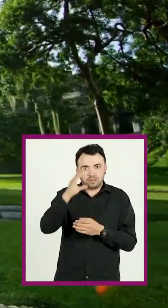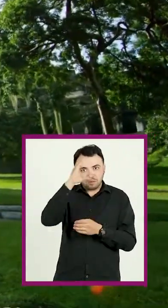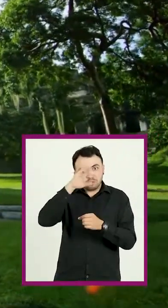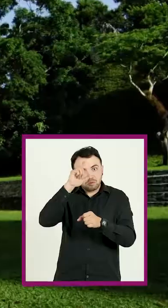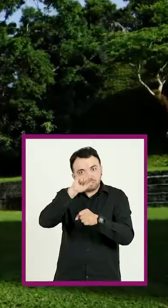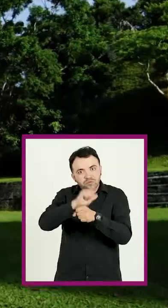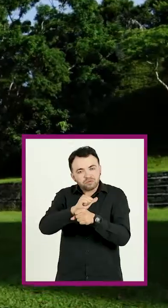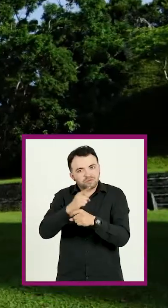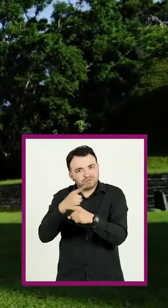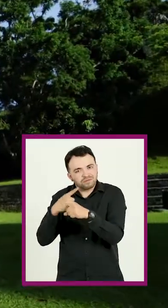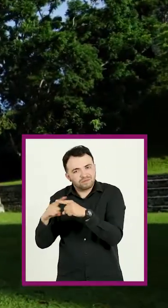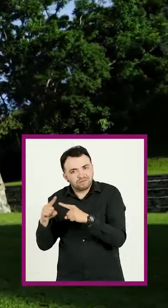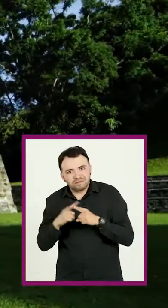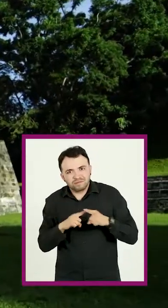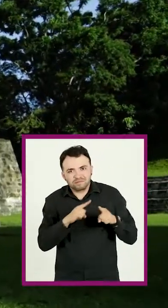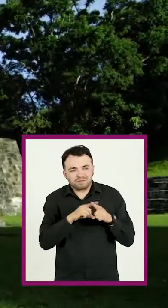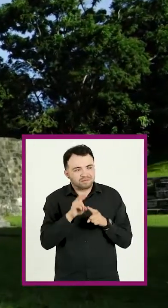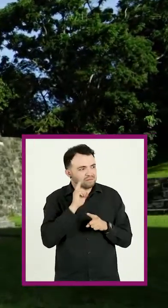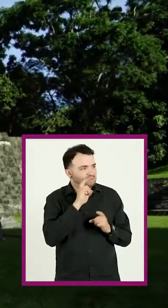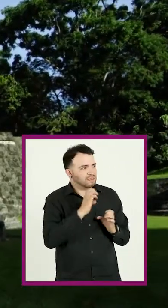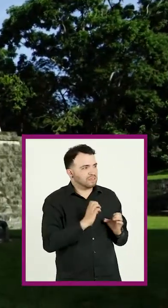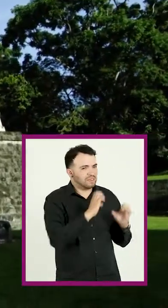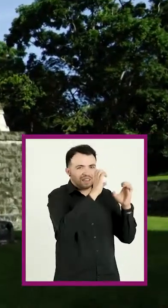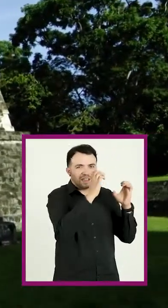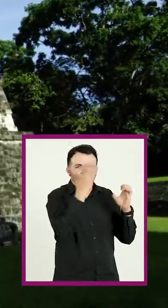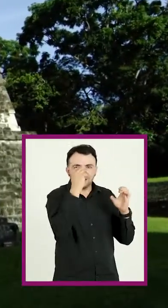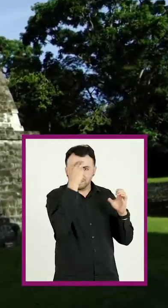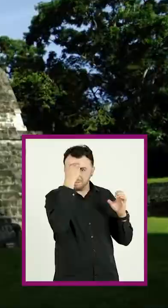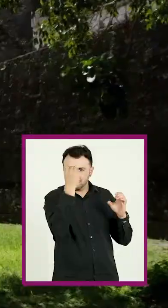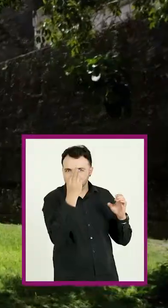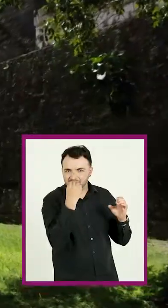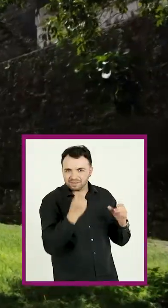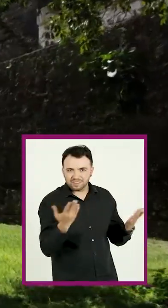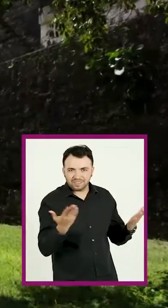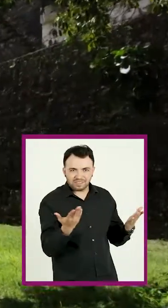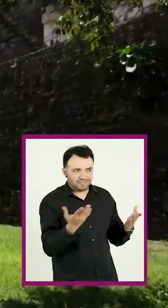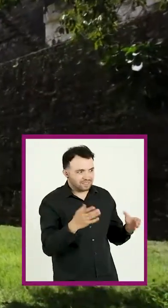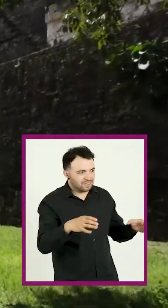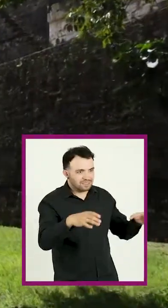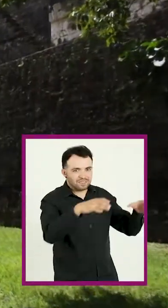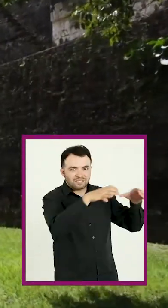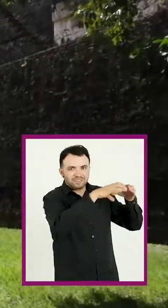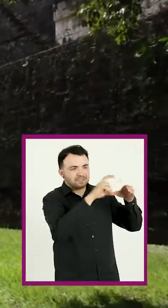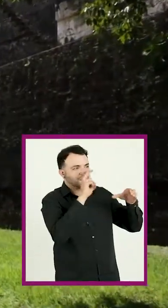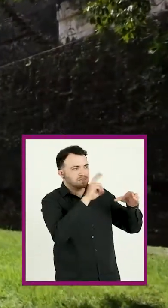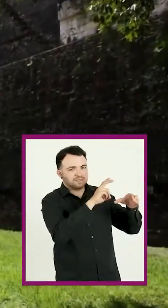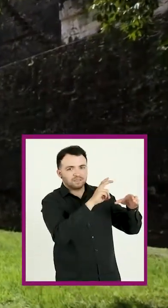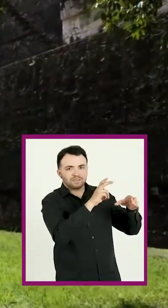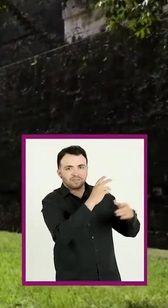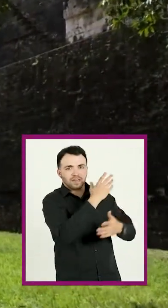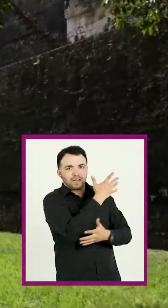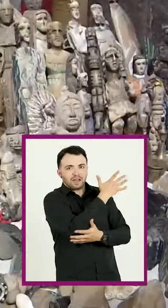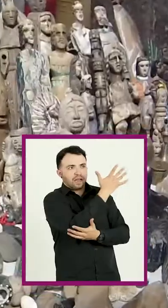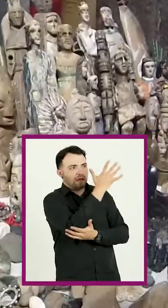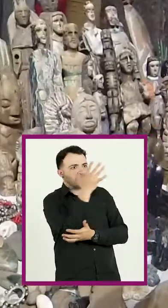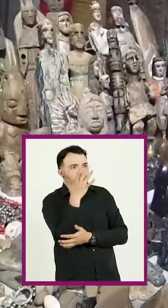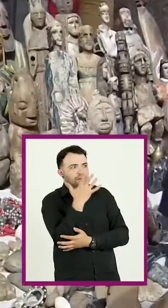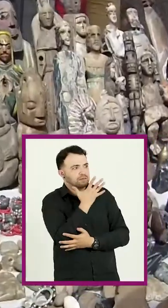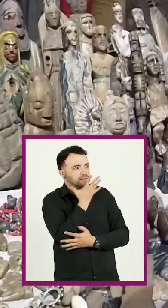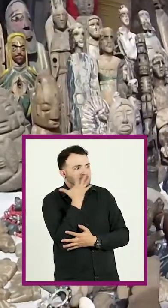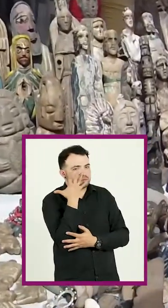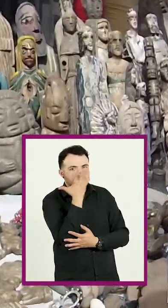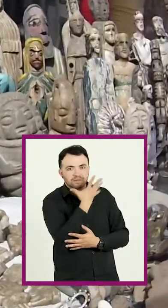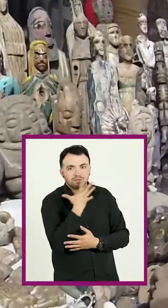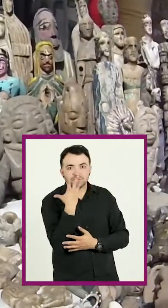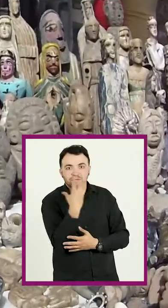joyas arquitectónicas de la civilización maya en Tikal, engastadas en la espesura de la selva del Petén, hasta